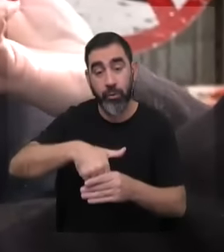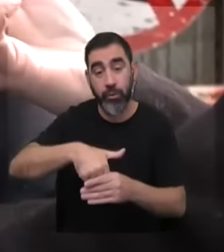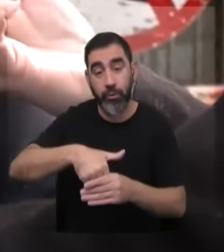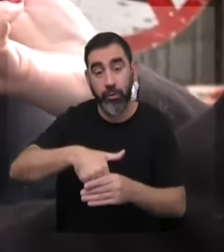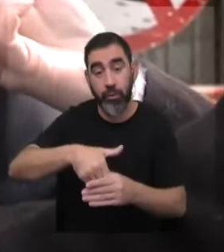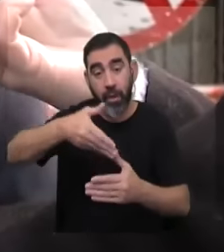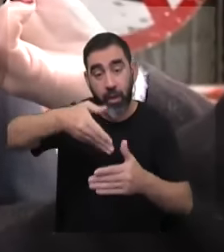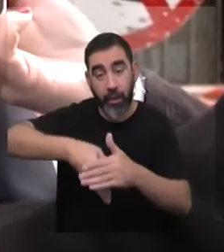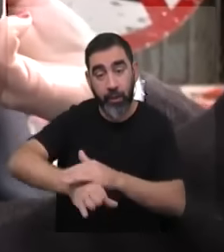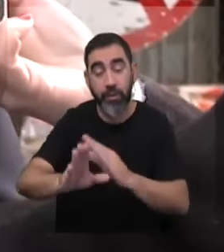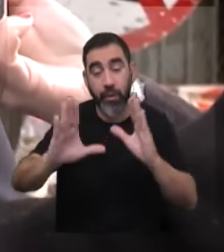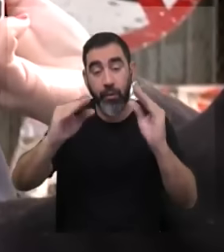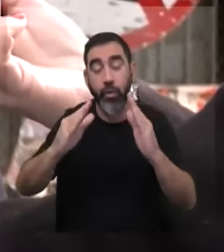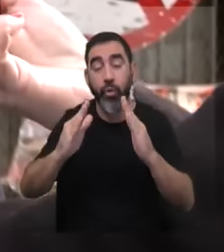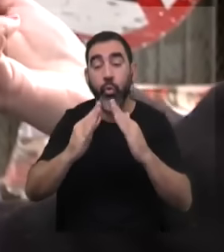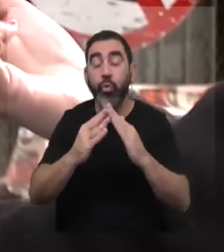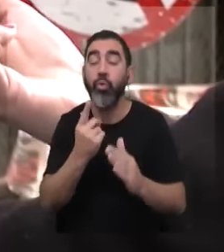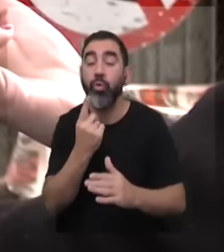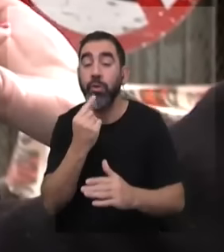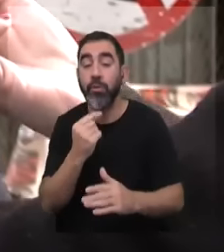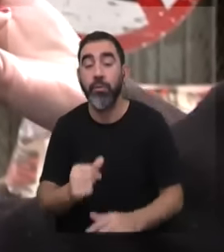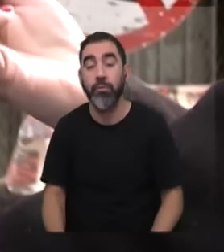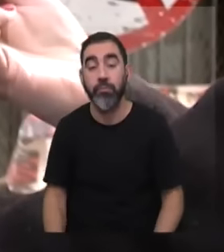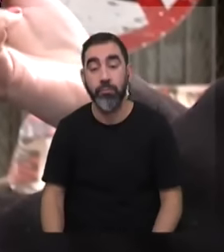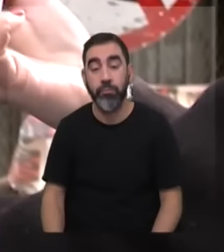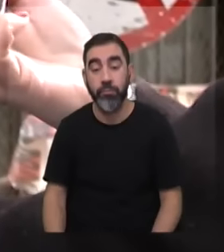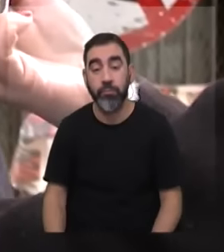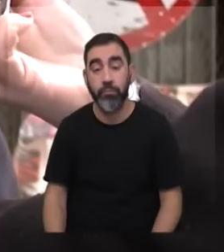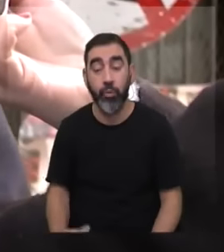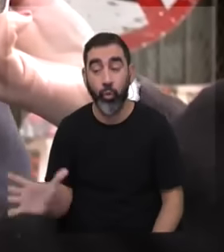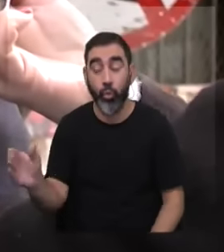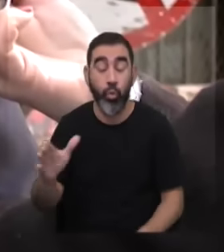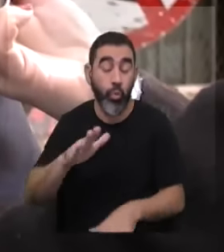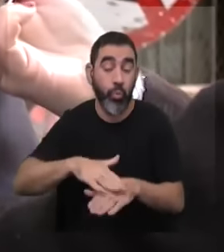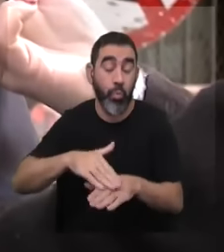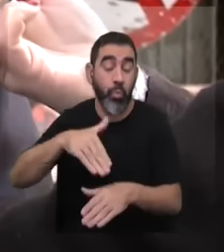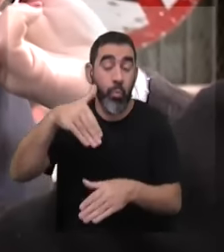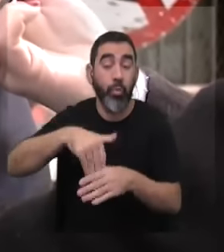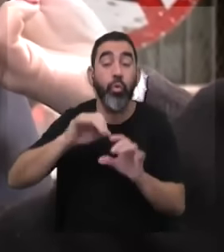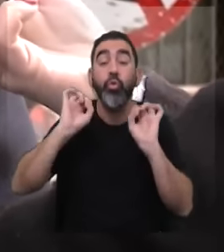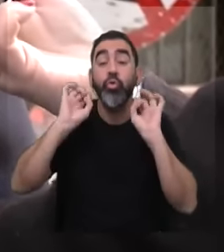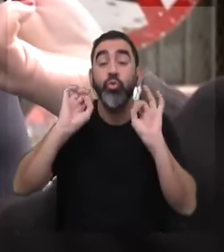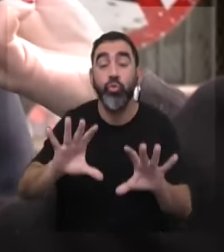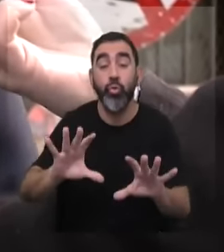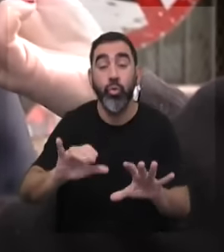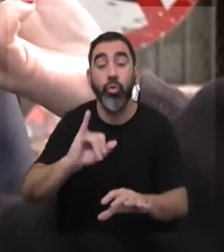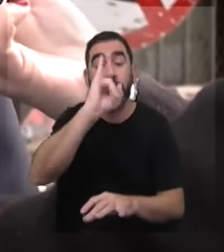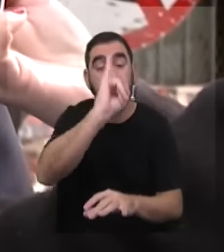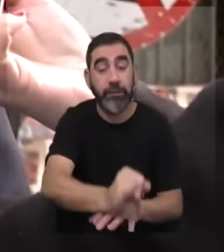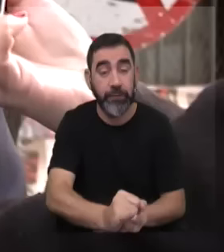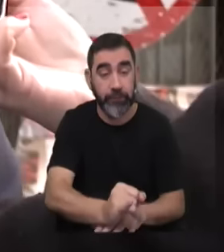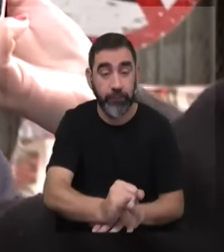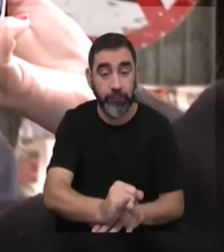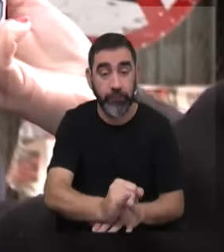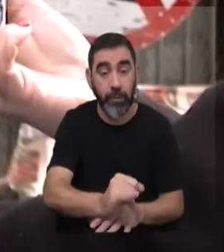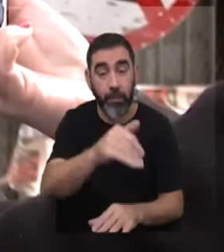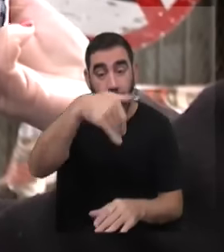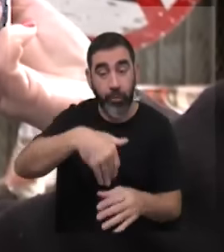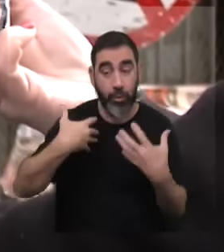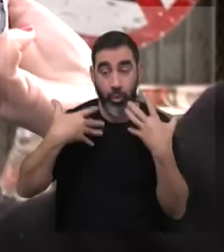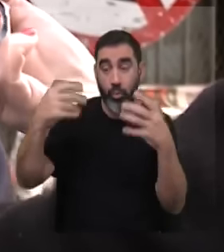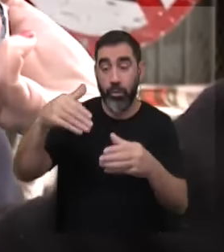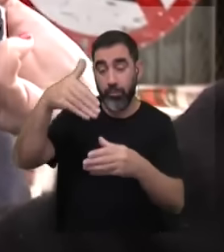los allanamientos nocturnos como toda instancia plebiscitaria solamente se vota el sí es decir la persona que no